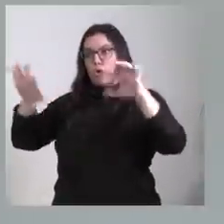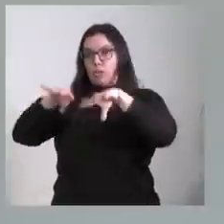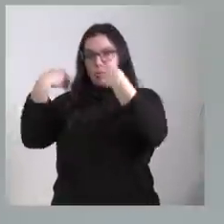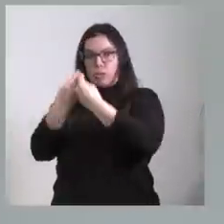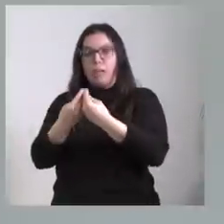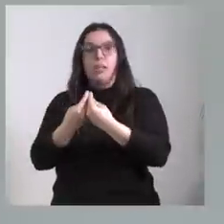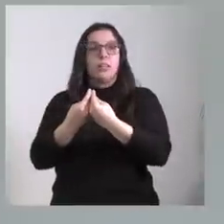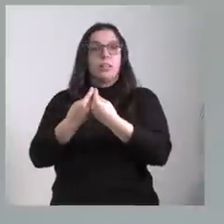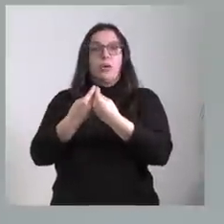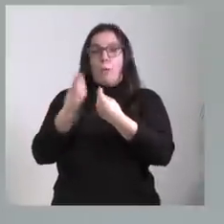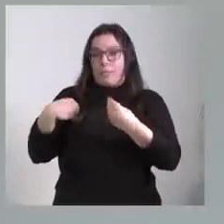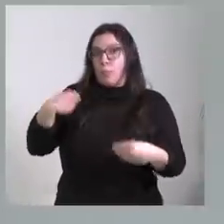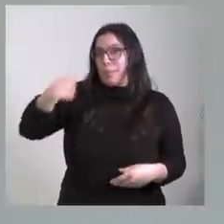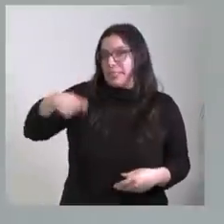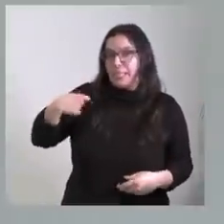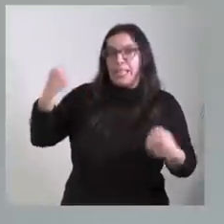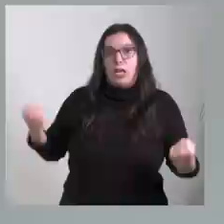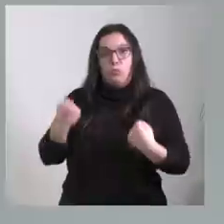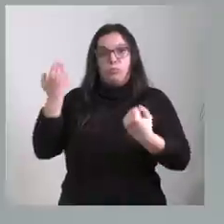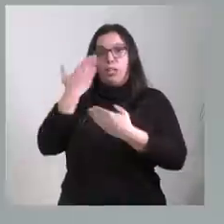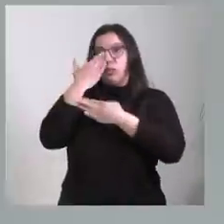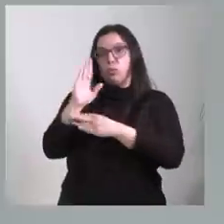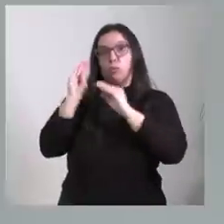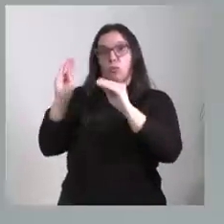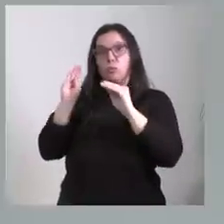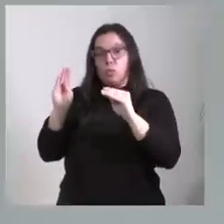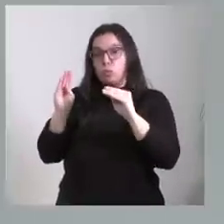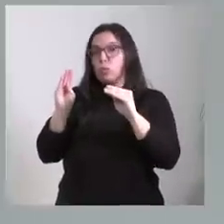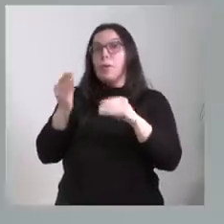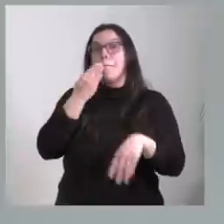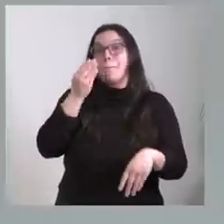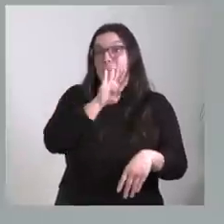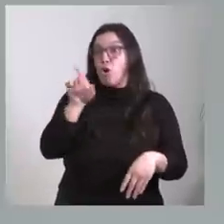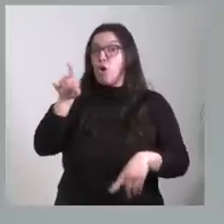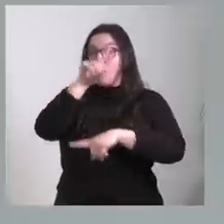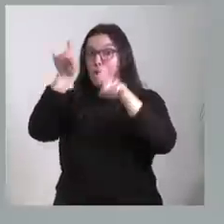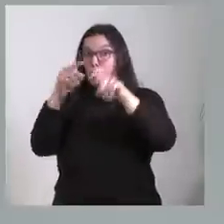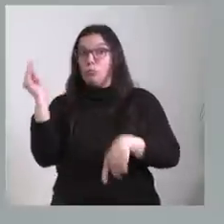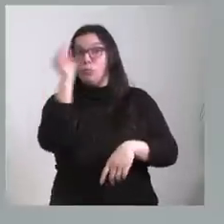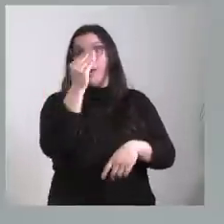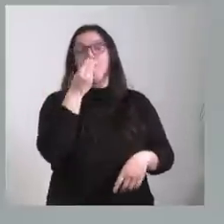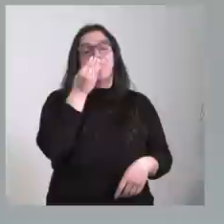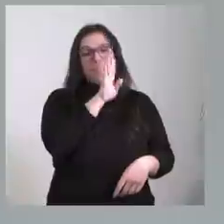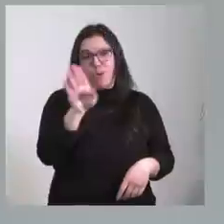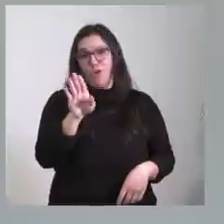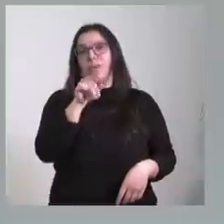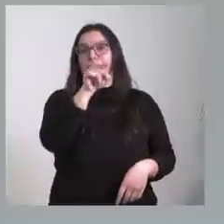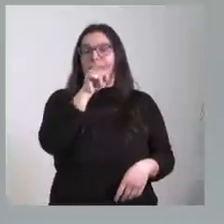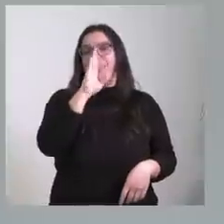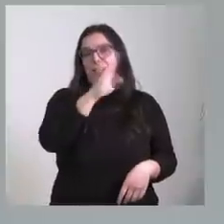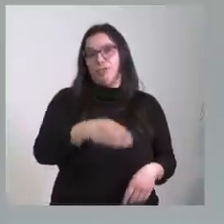como el propio presidente de las Cortes y de nuevo esa pregunta lo más útil será que se la pregunte usted a él